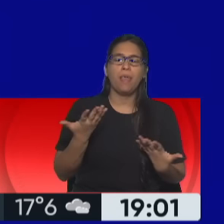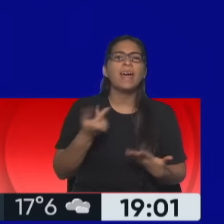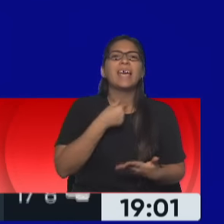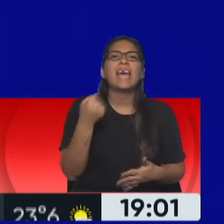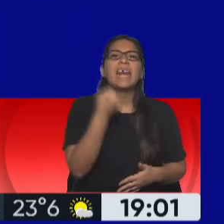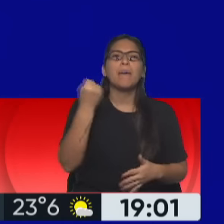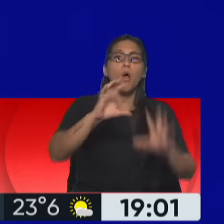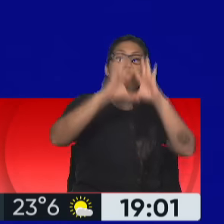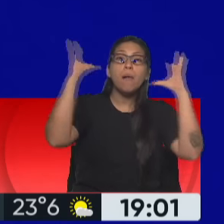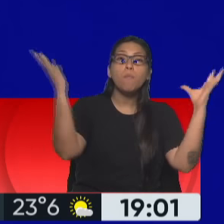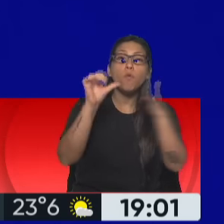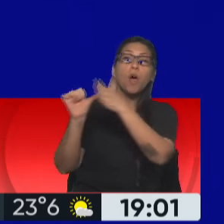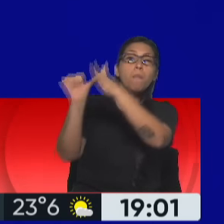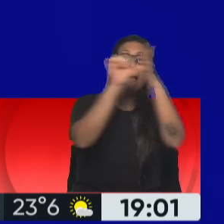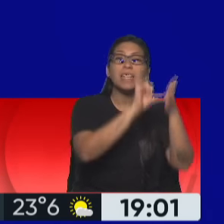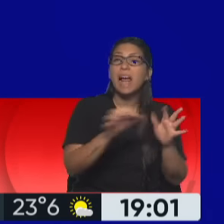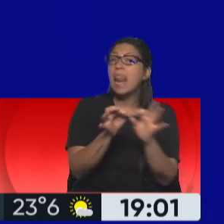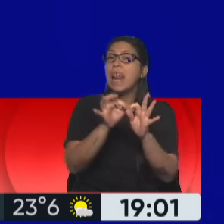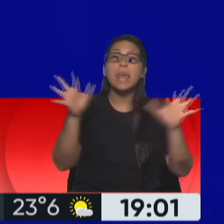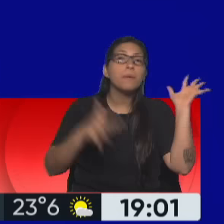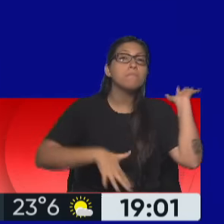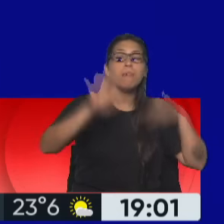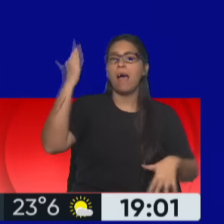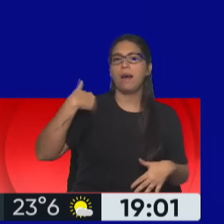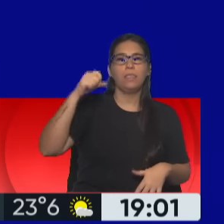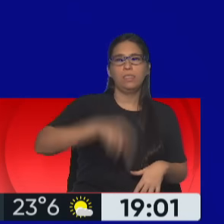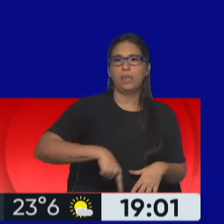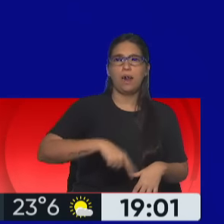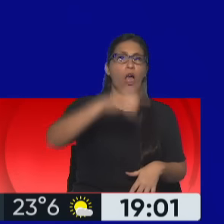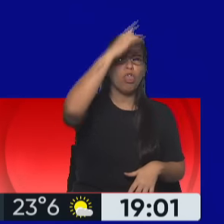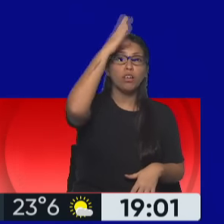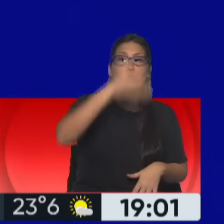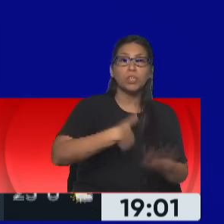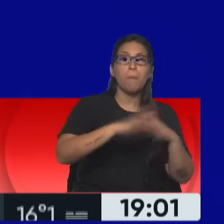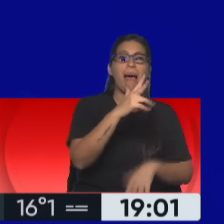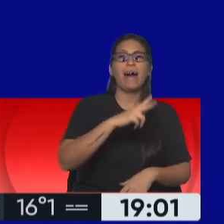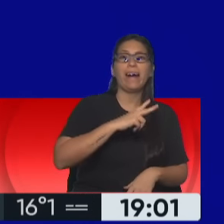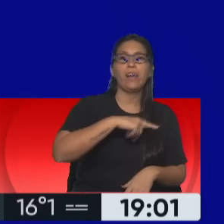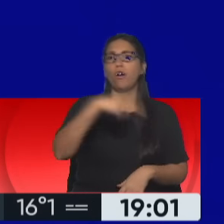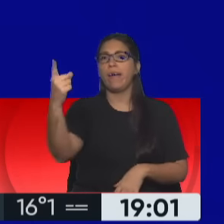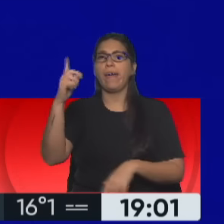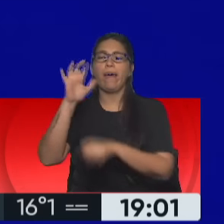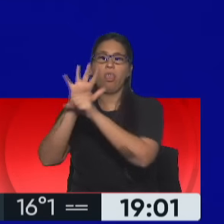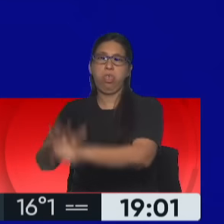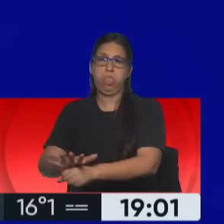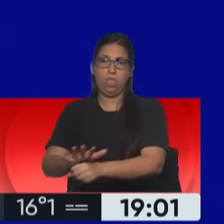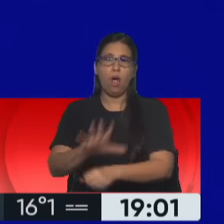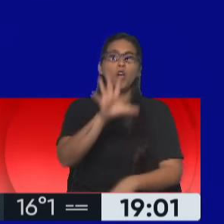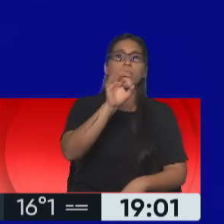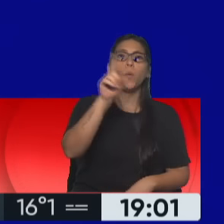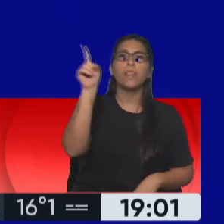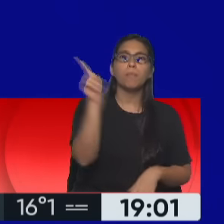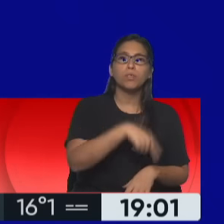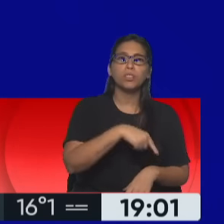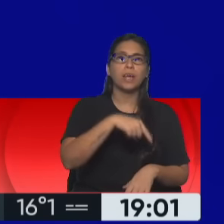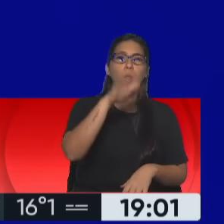libre del mundo. Los países más libres son 12 veces más ricos que los reprimidos, tienen 50 veces menos de pobres en el